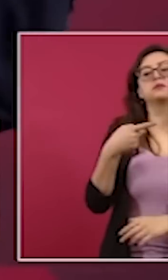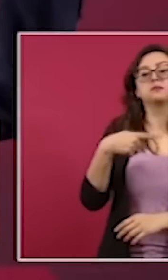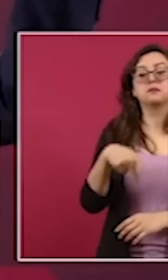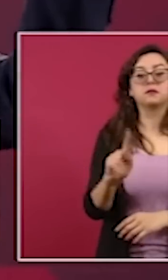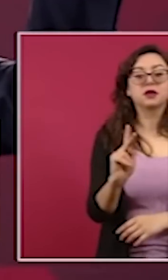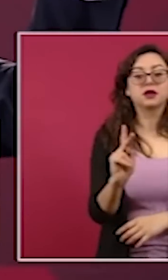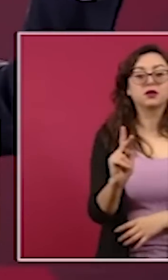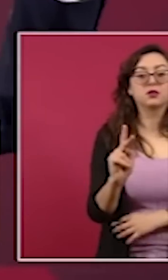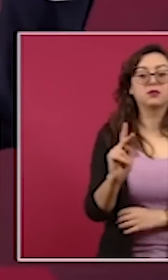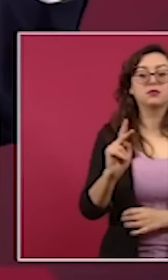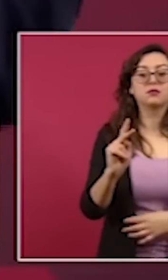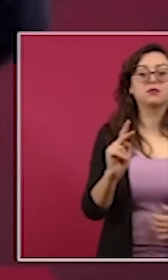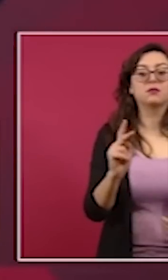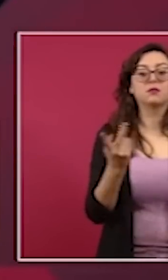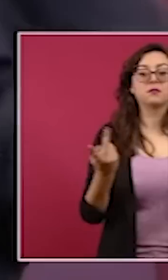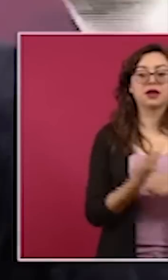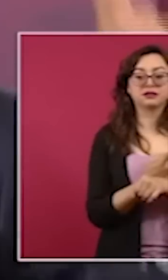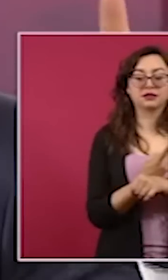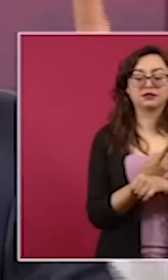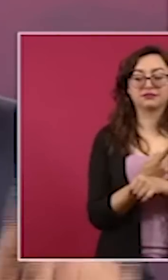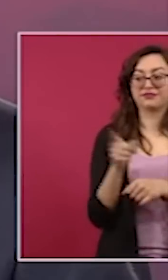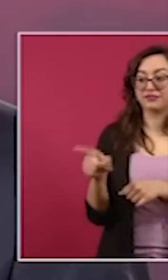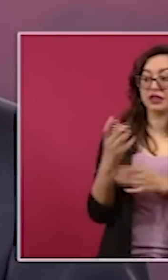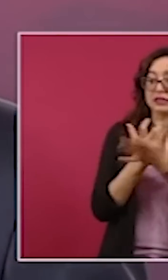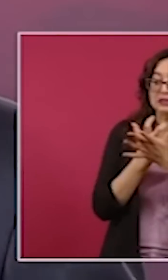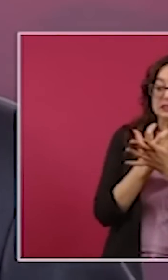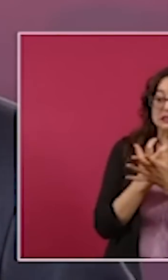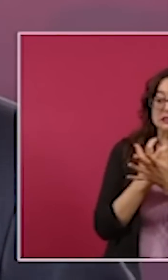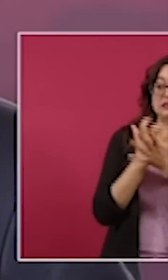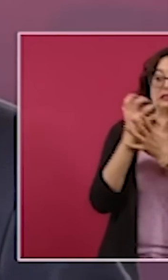que los extremos se tocan.